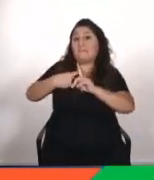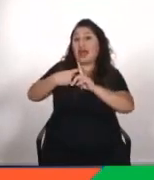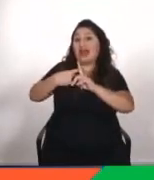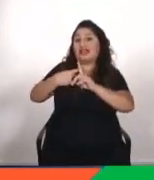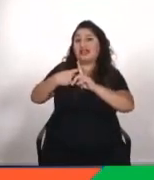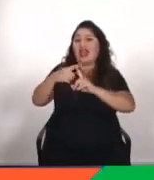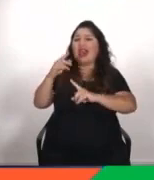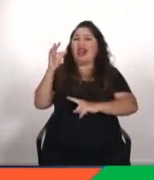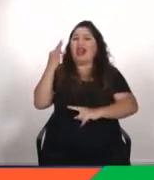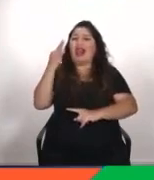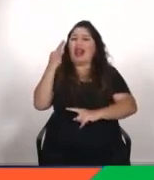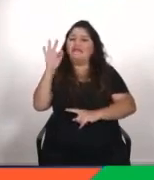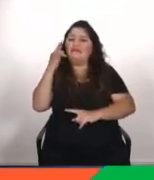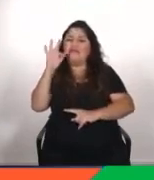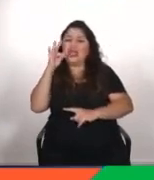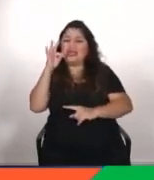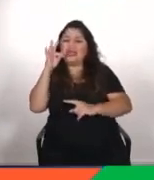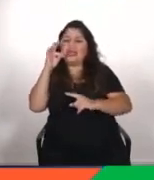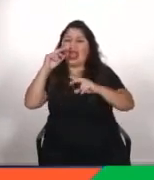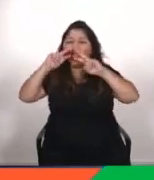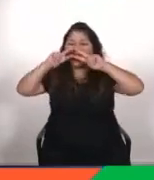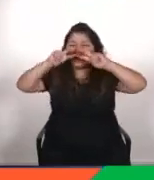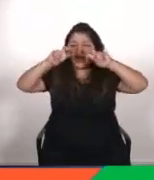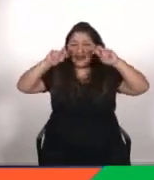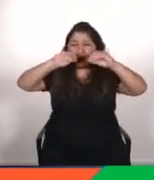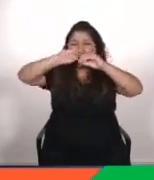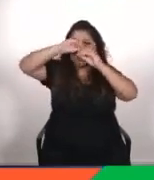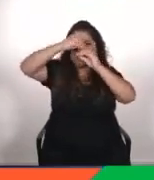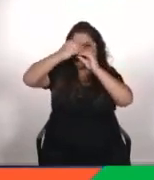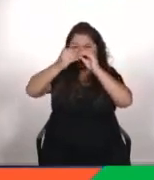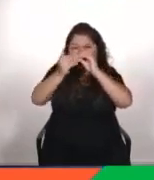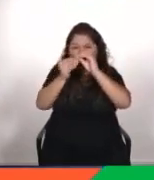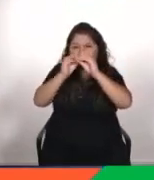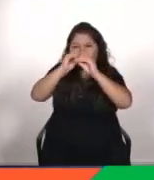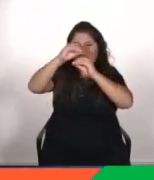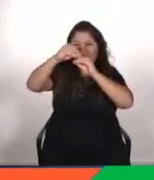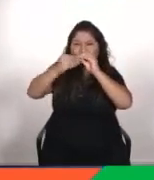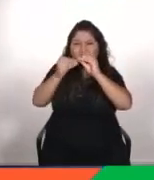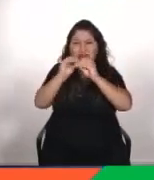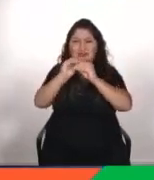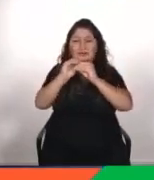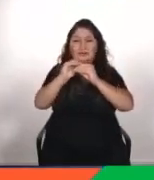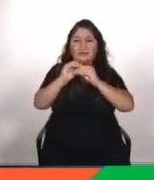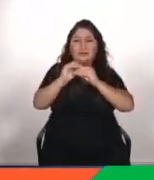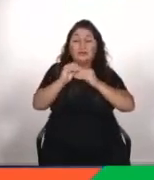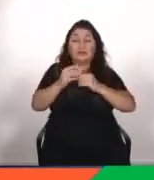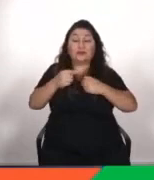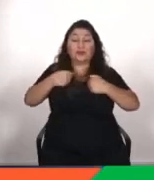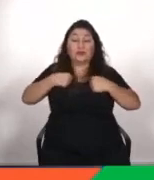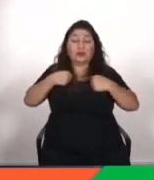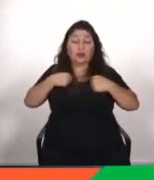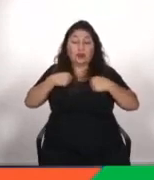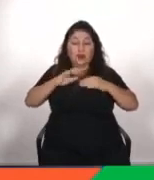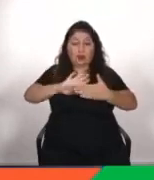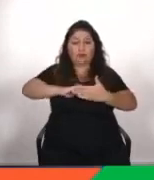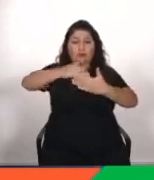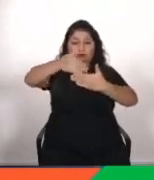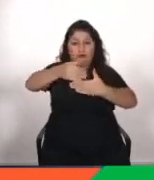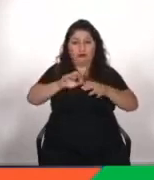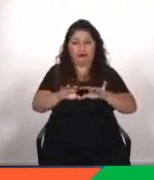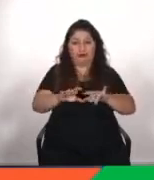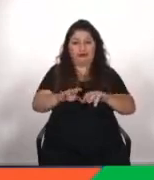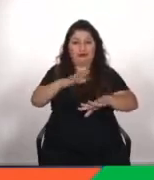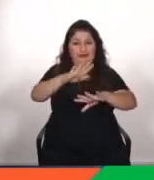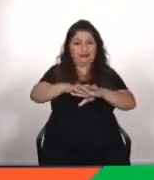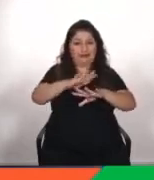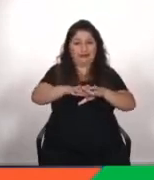matemática por descubrir, está casi toda por descubrir. Yo me dedico a un rincón, que es el álgebra computacional, y dentro del